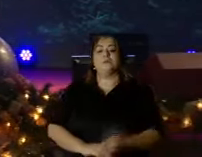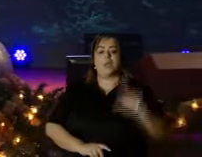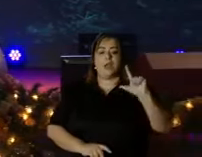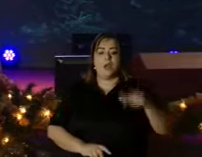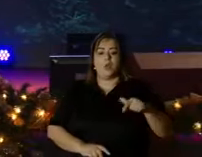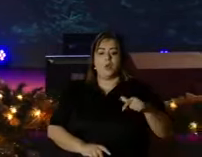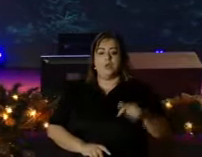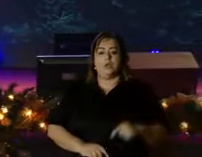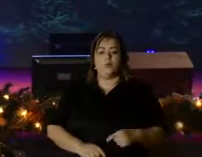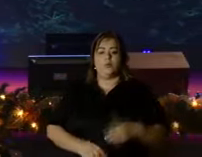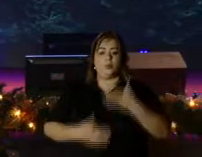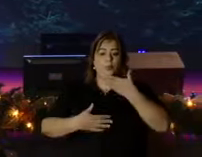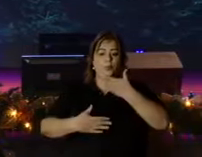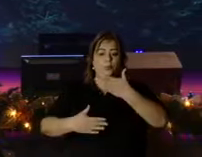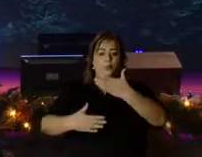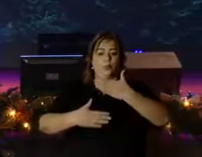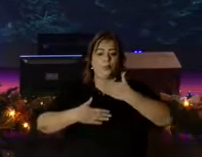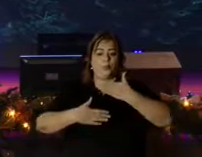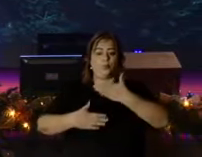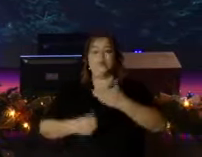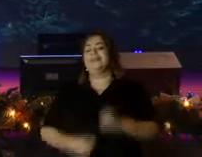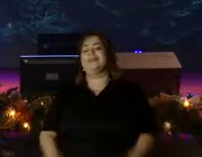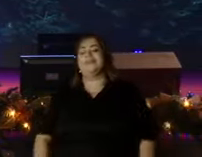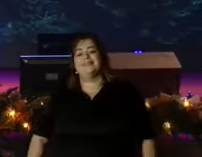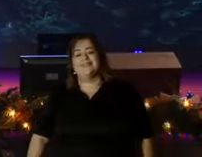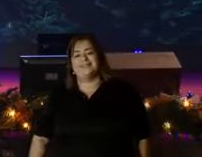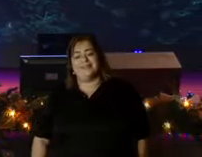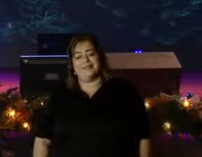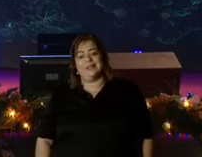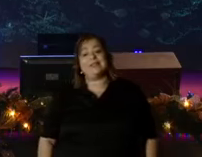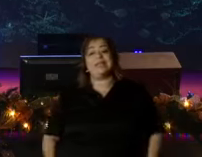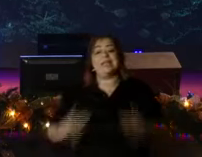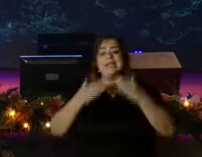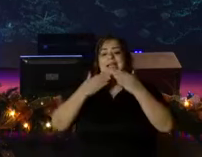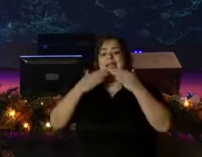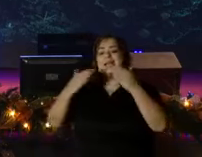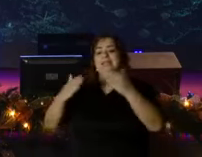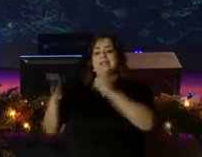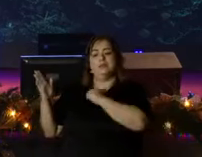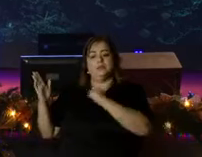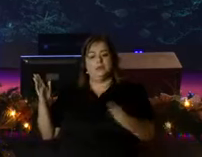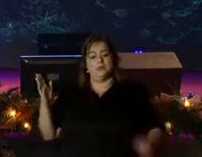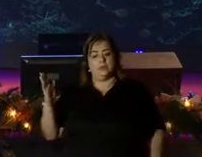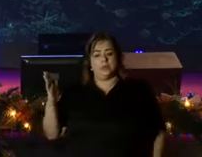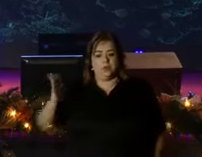a soplar está la cosa, amén. Señor, te damos gracias.